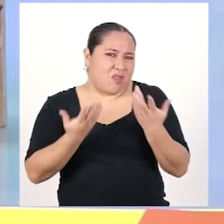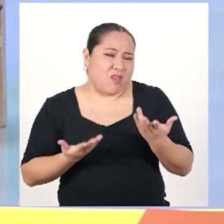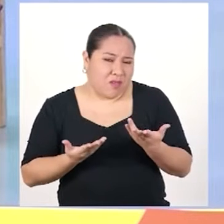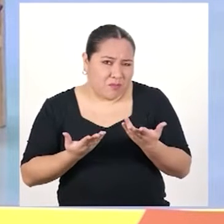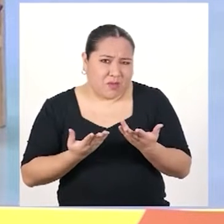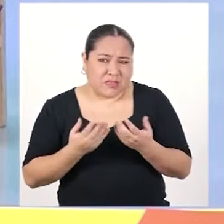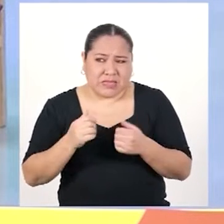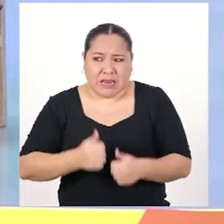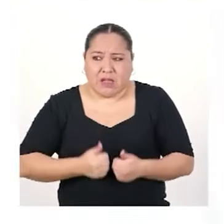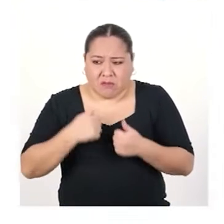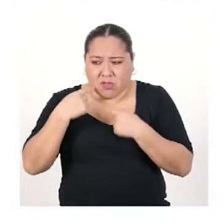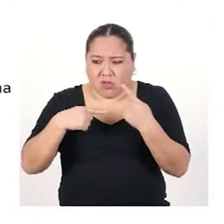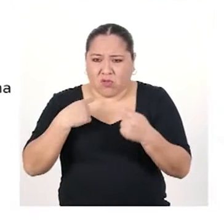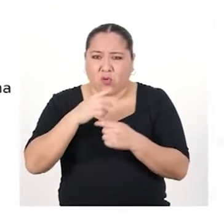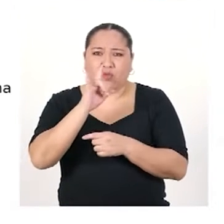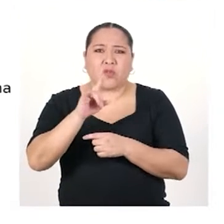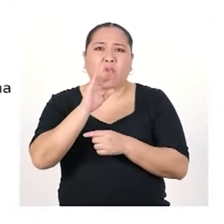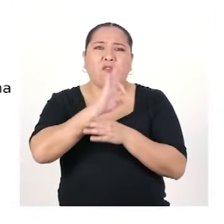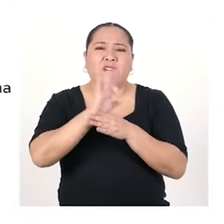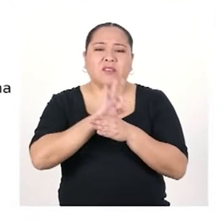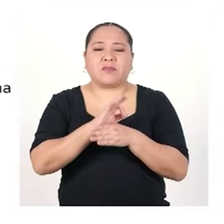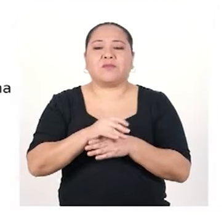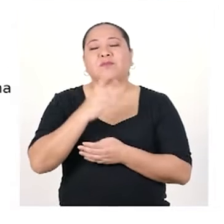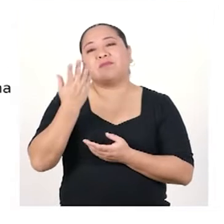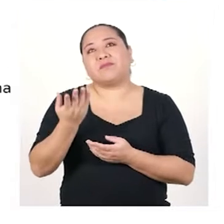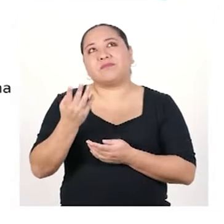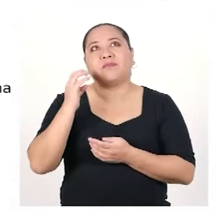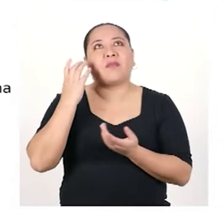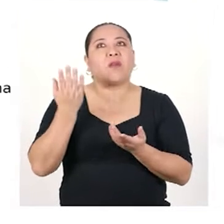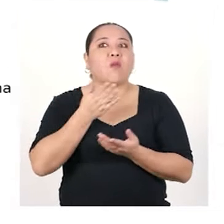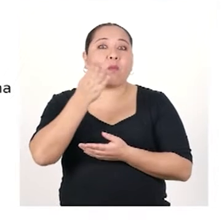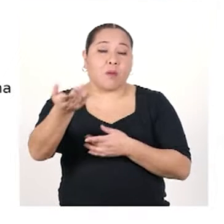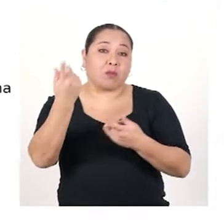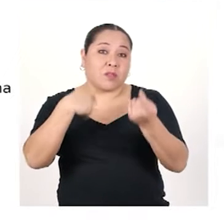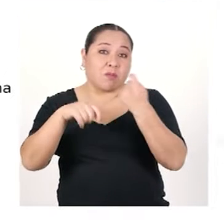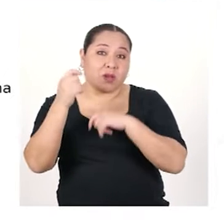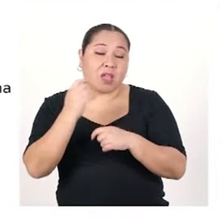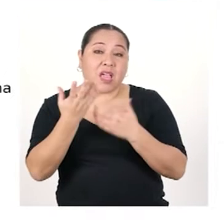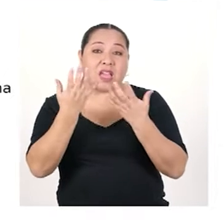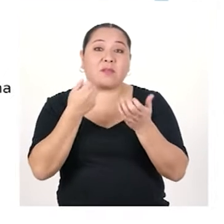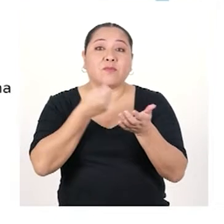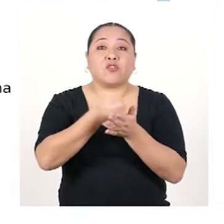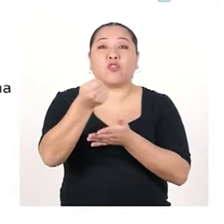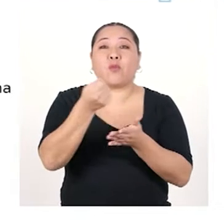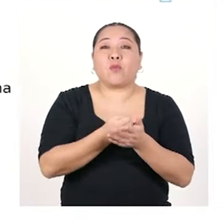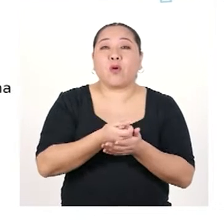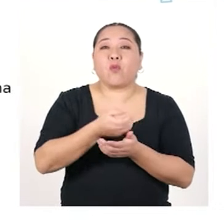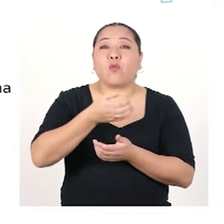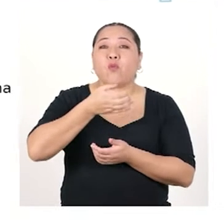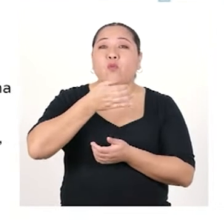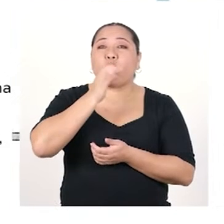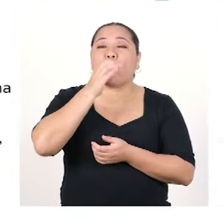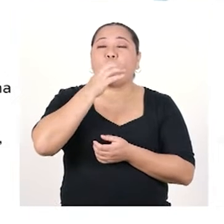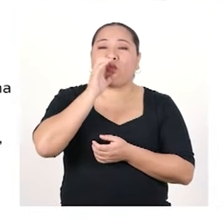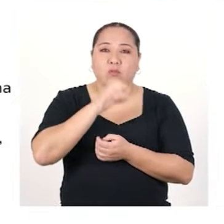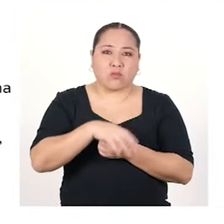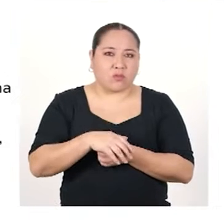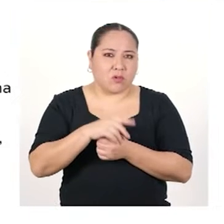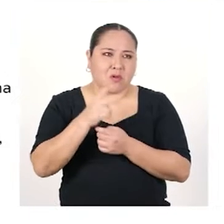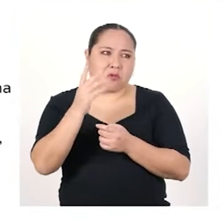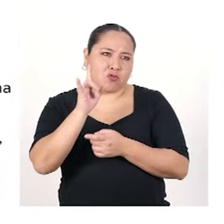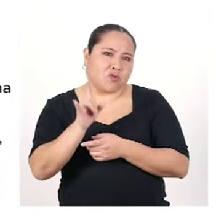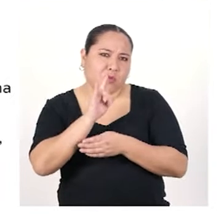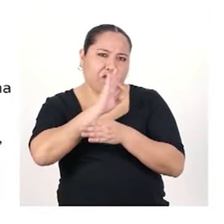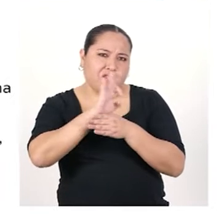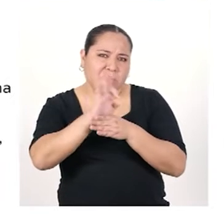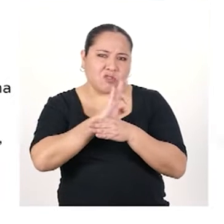empleamos las fracciones? Empleamos las fracciones cuando vamos al mercado y queremos comprar alguna bebida. Empleamos las